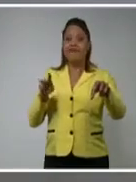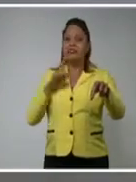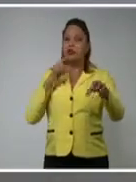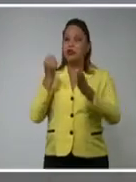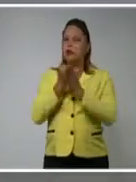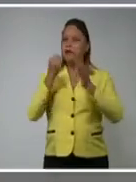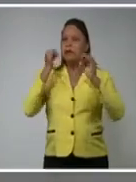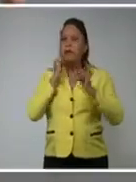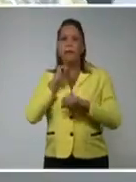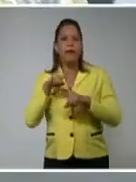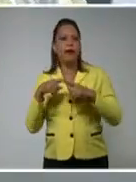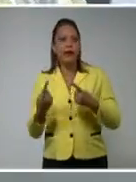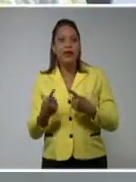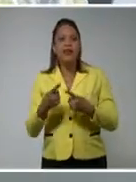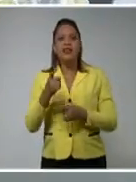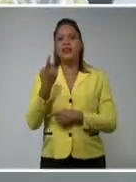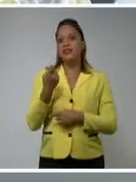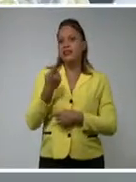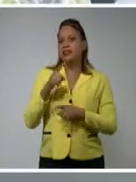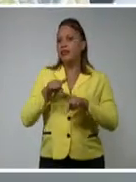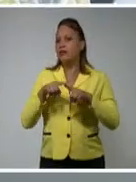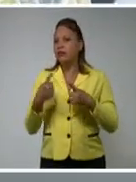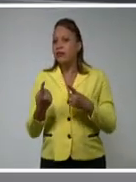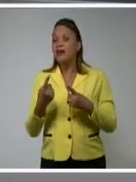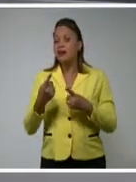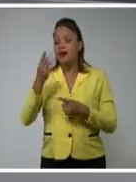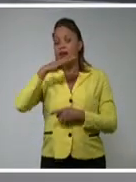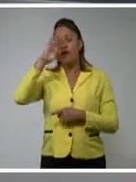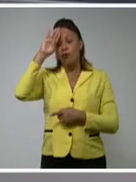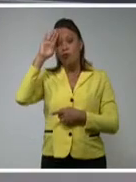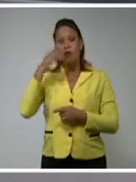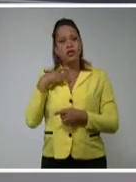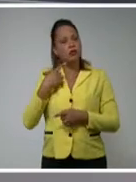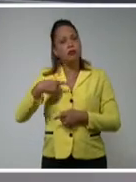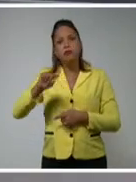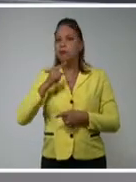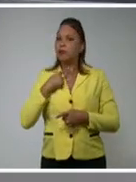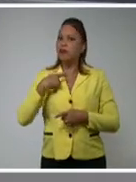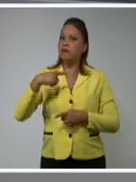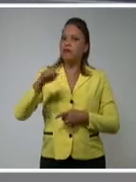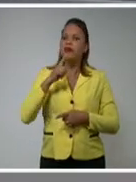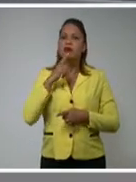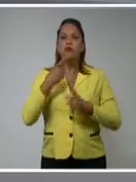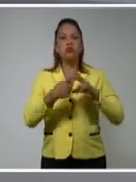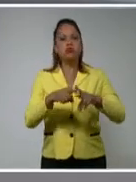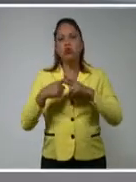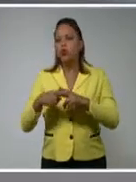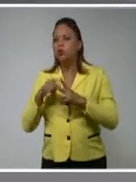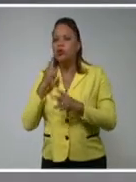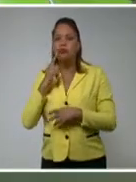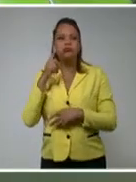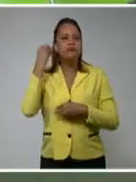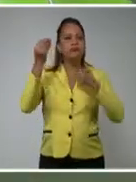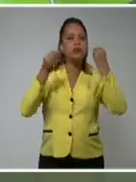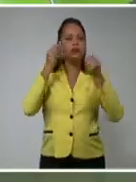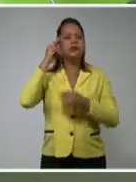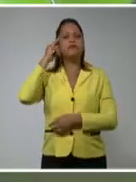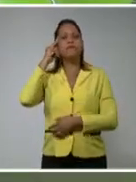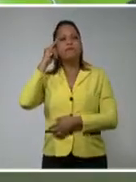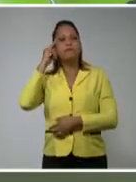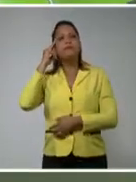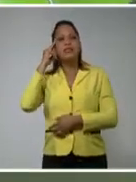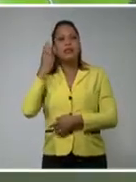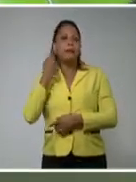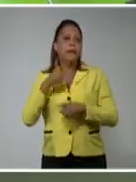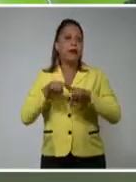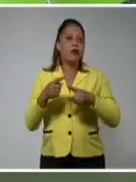más todo el esfuerzo que está haciendo el país. Y nada, salí con más fuerza para buscar soluciones y a la vez